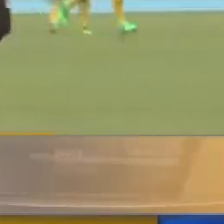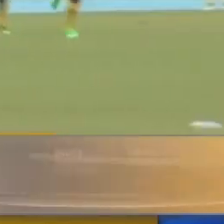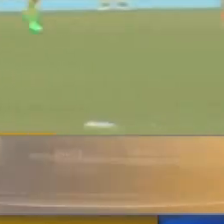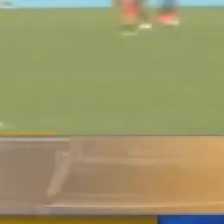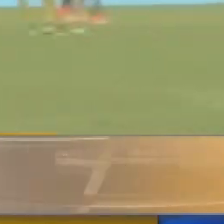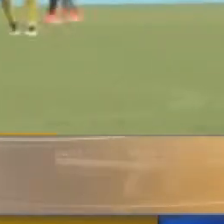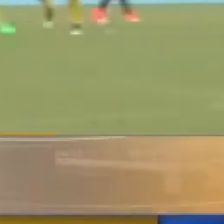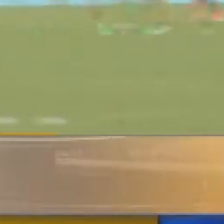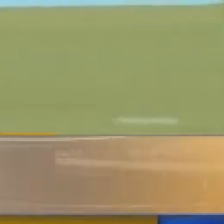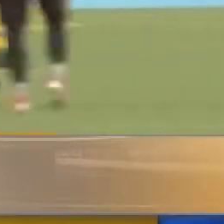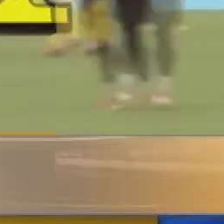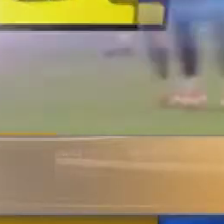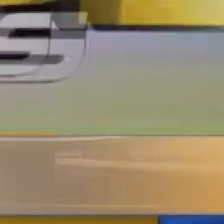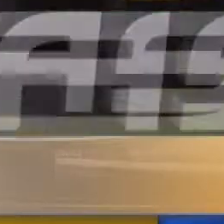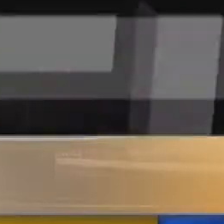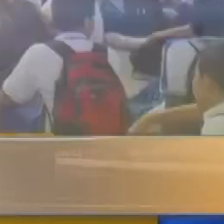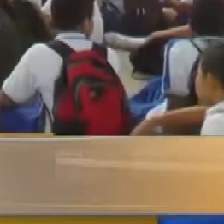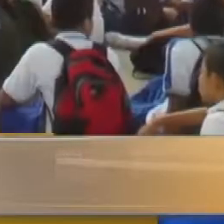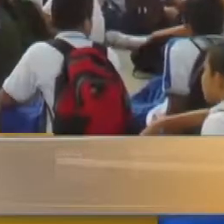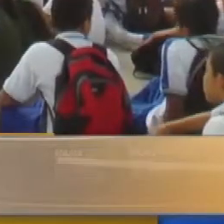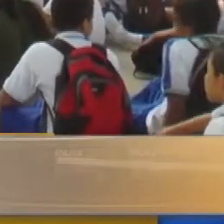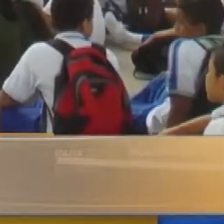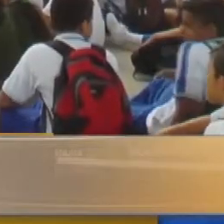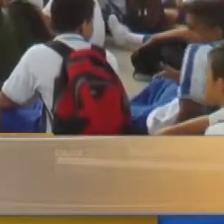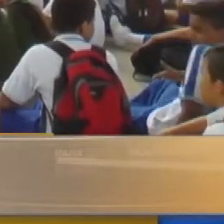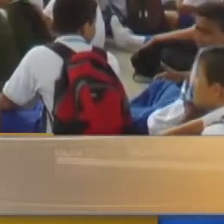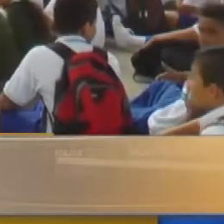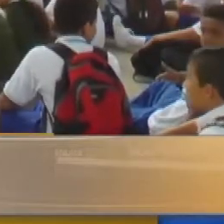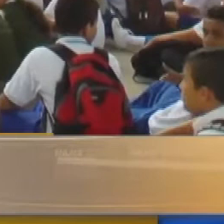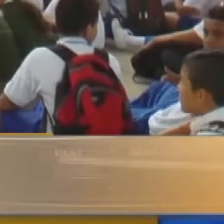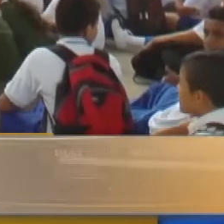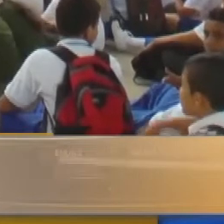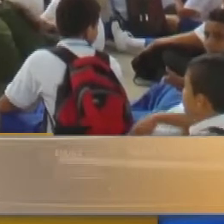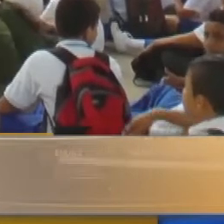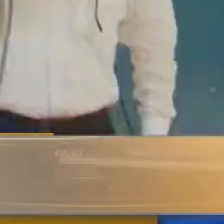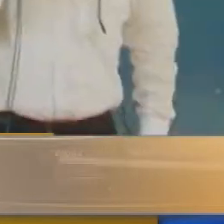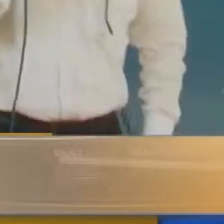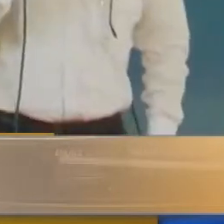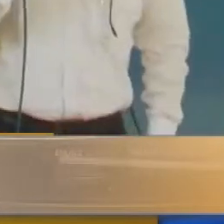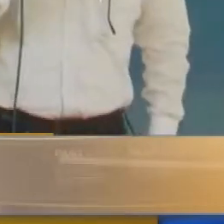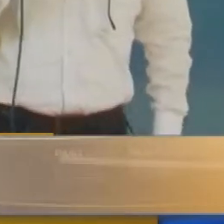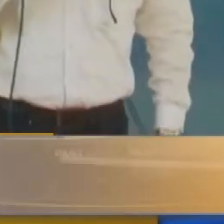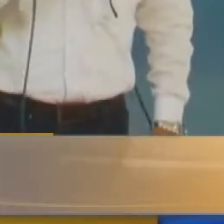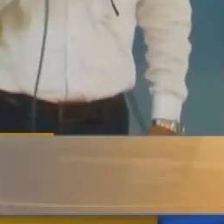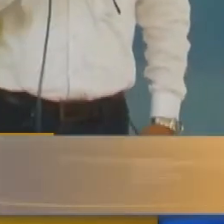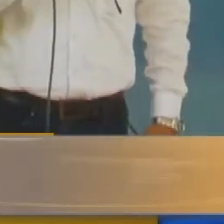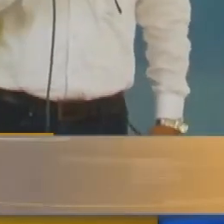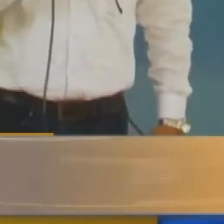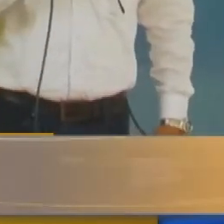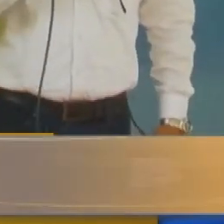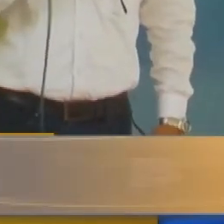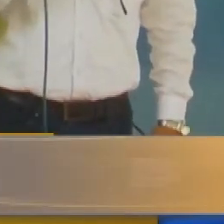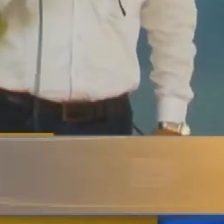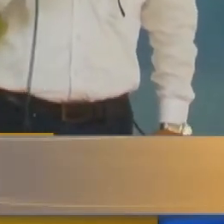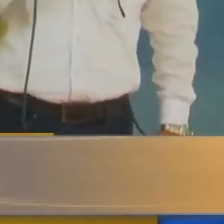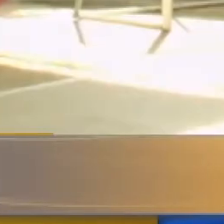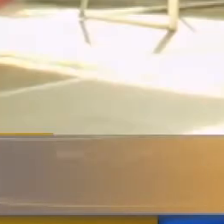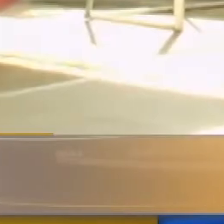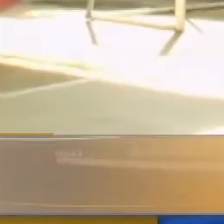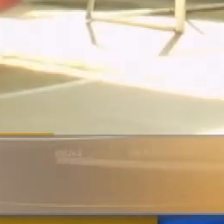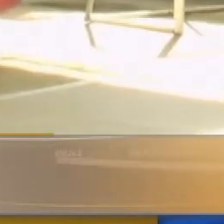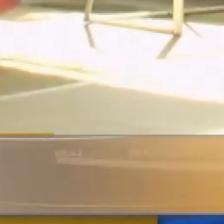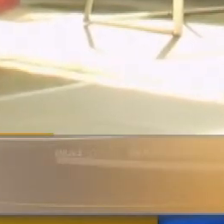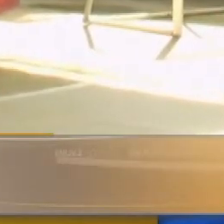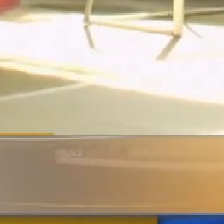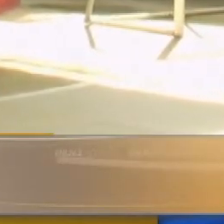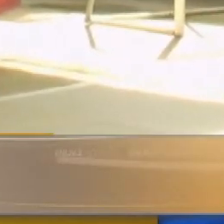amarilla aún no ha sido cerrado. Y al cierre, bicicletas, tablets y balones fueron entregados como premios por Maxicola a estudiantes del